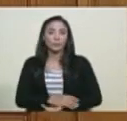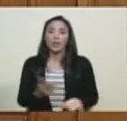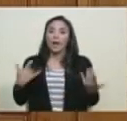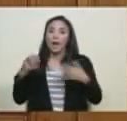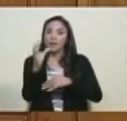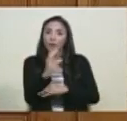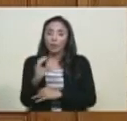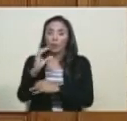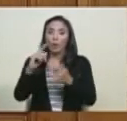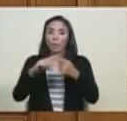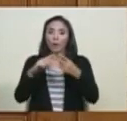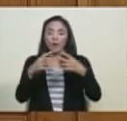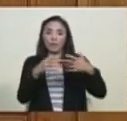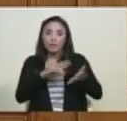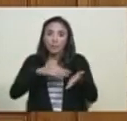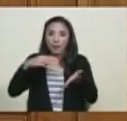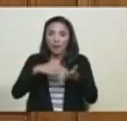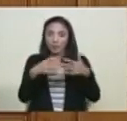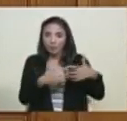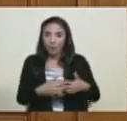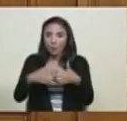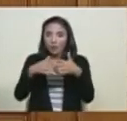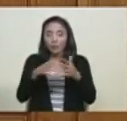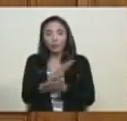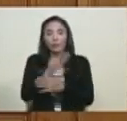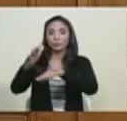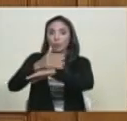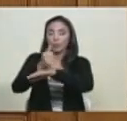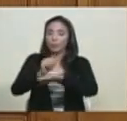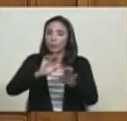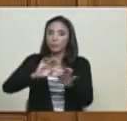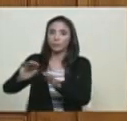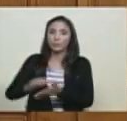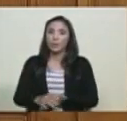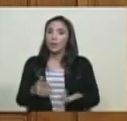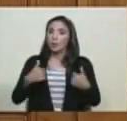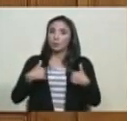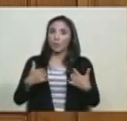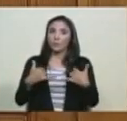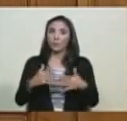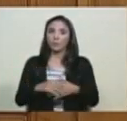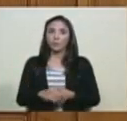desde Colombia y desde Miami. Y si estoy aquí, vivo,